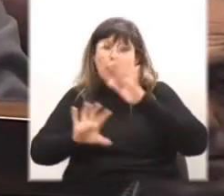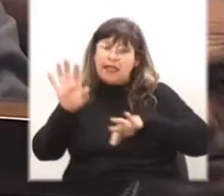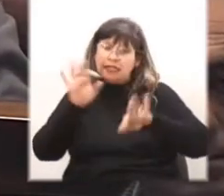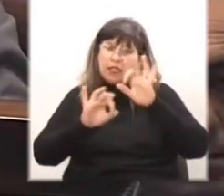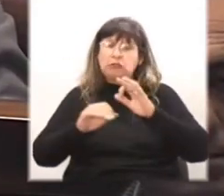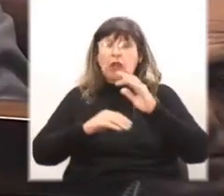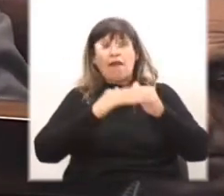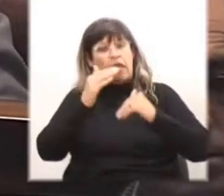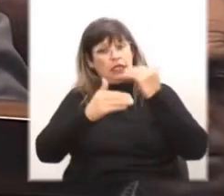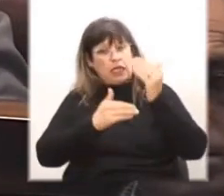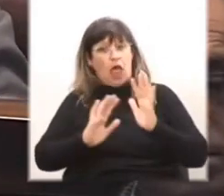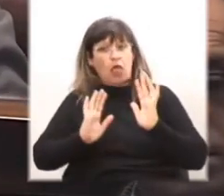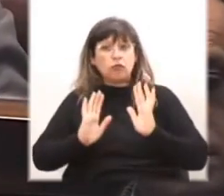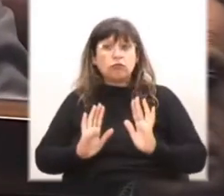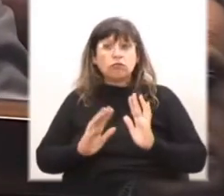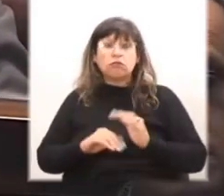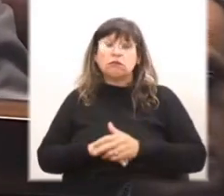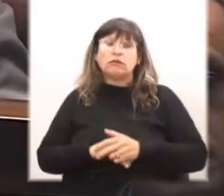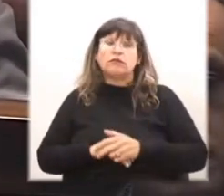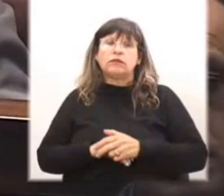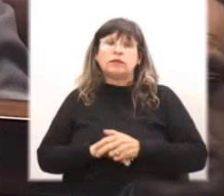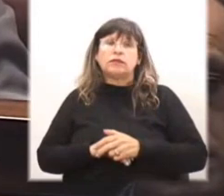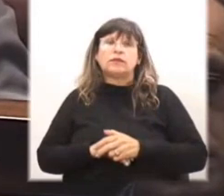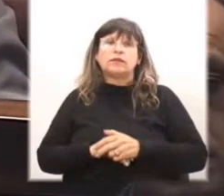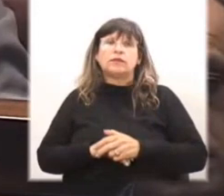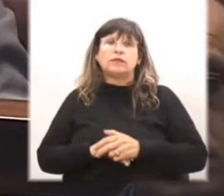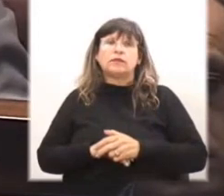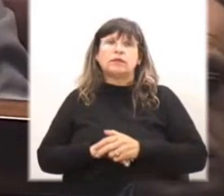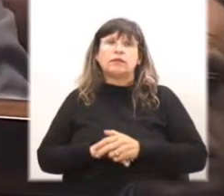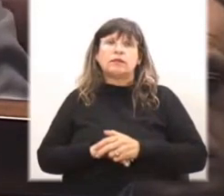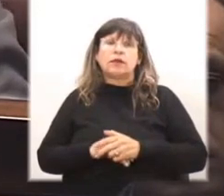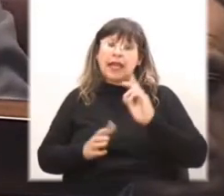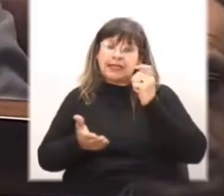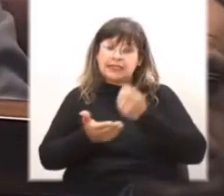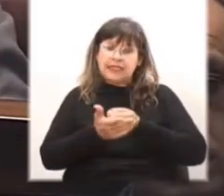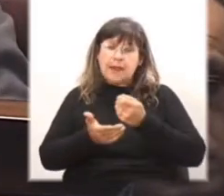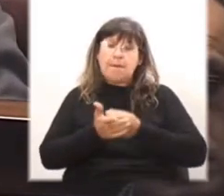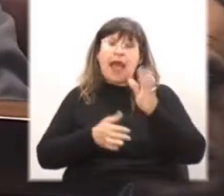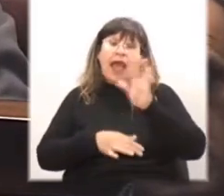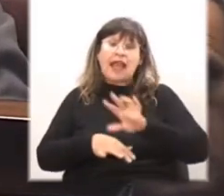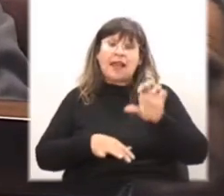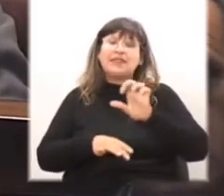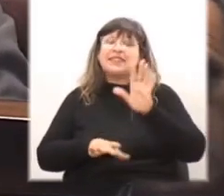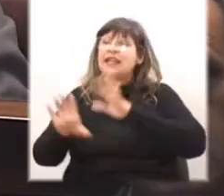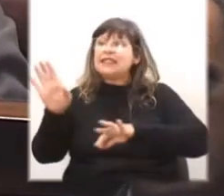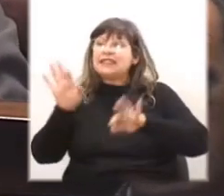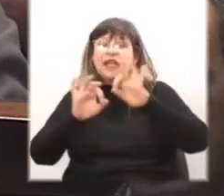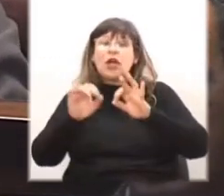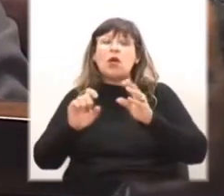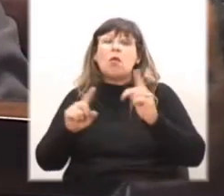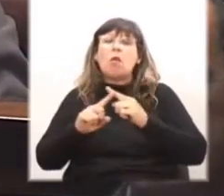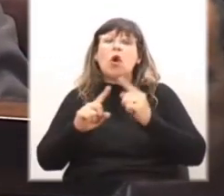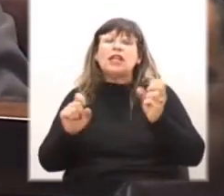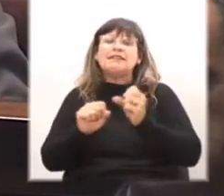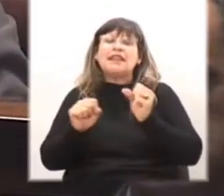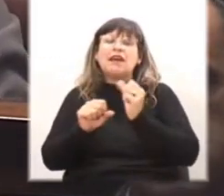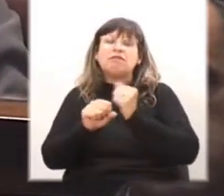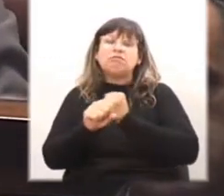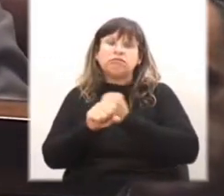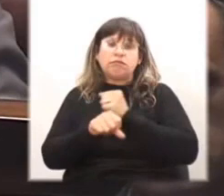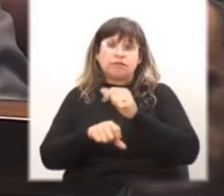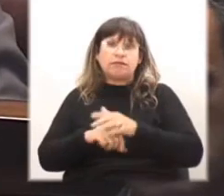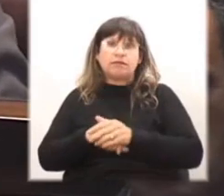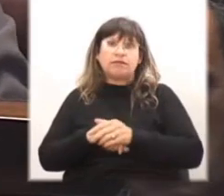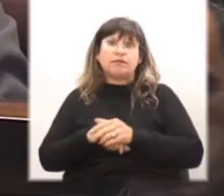muy avanzados? ¿Se pagó a las empresas seleccionadoras por el trabajo realizado, que